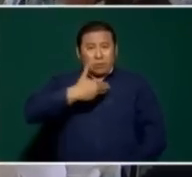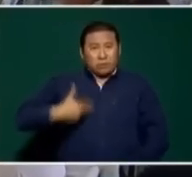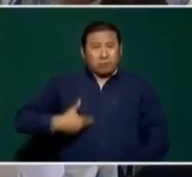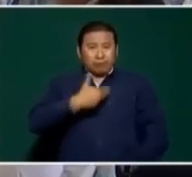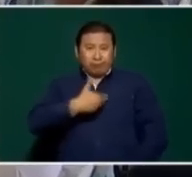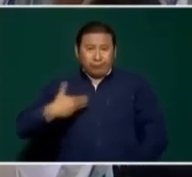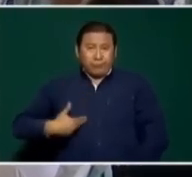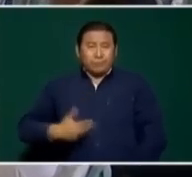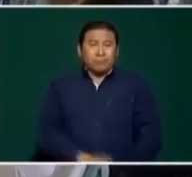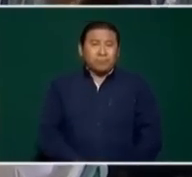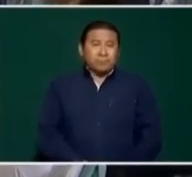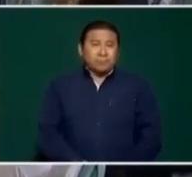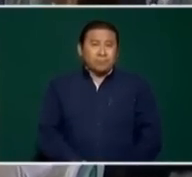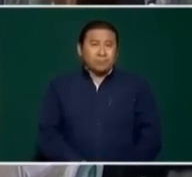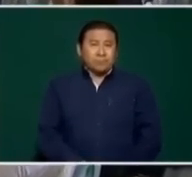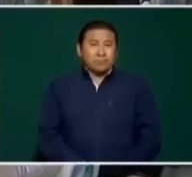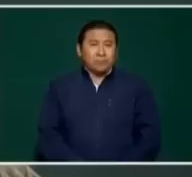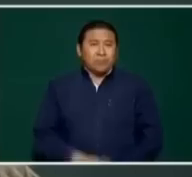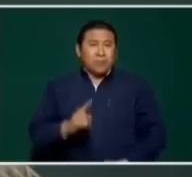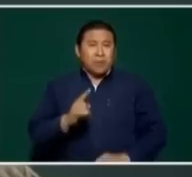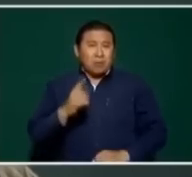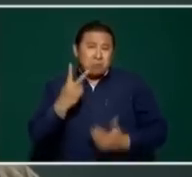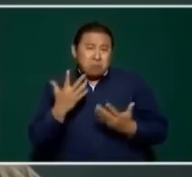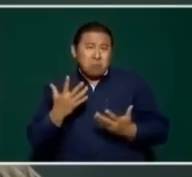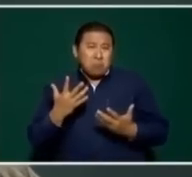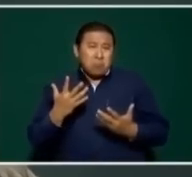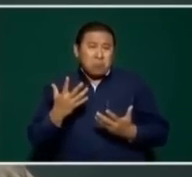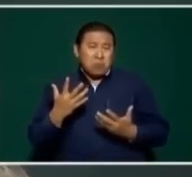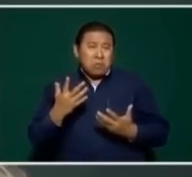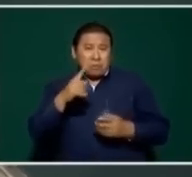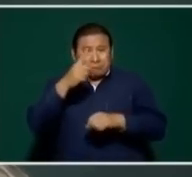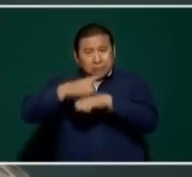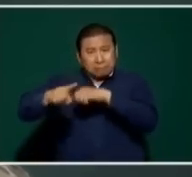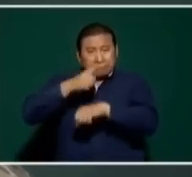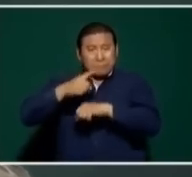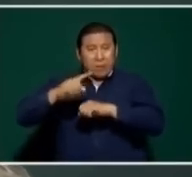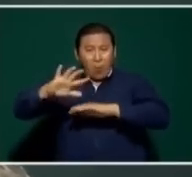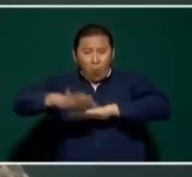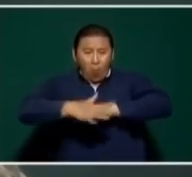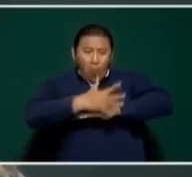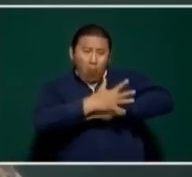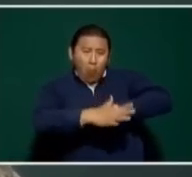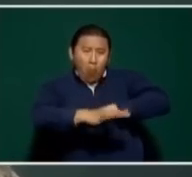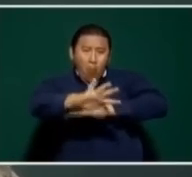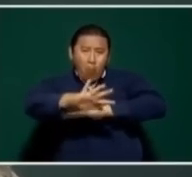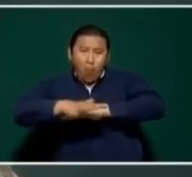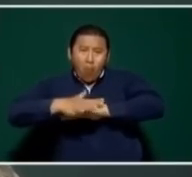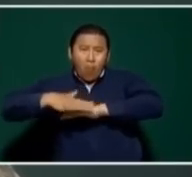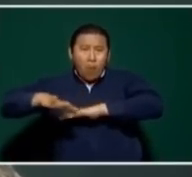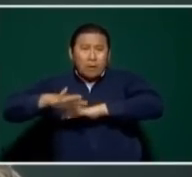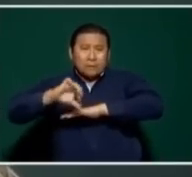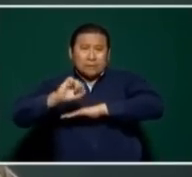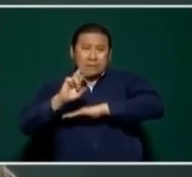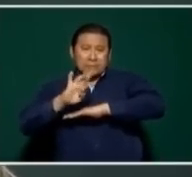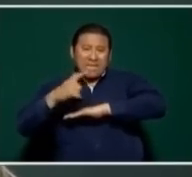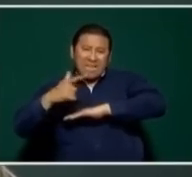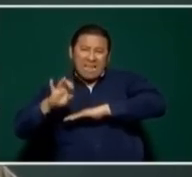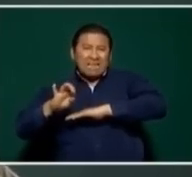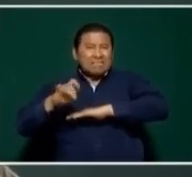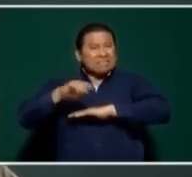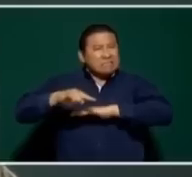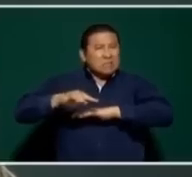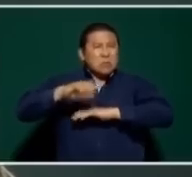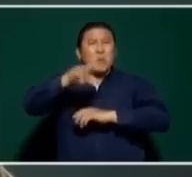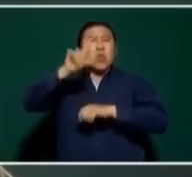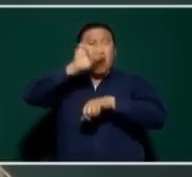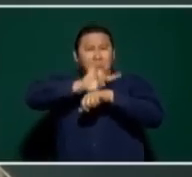municipios. La costa que está afectada, entre comillas, por el sargazo, porque no es ni